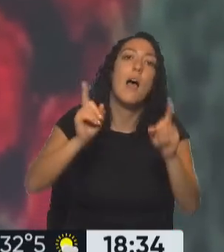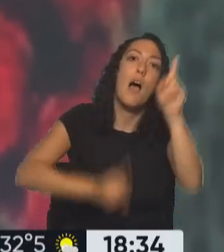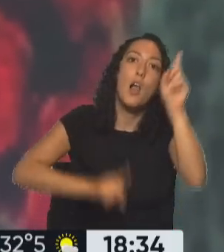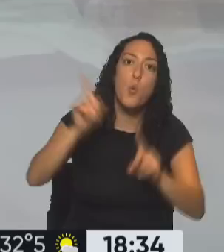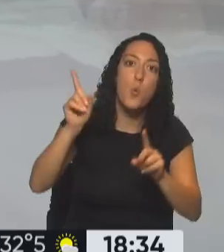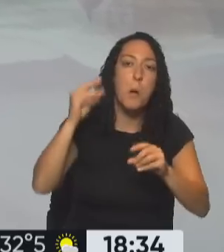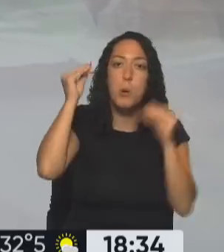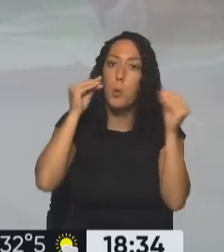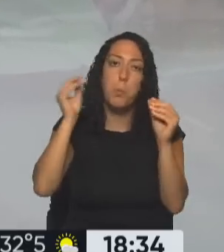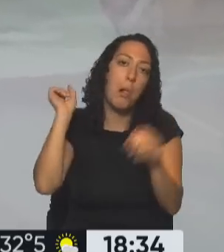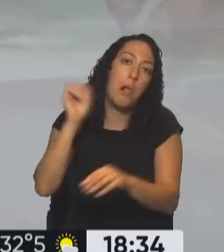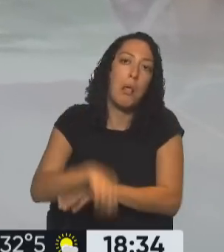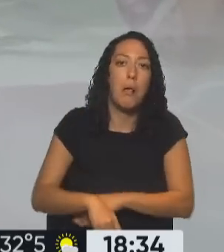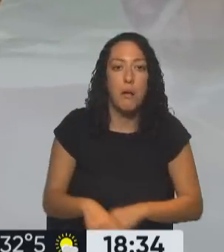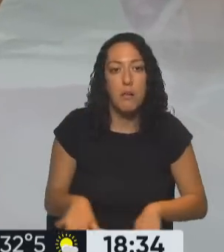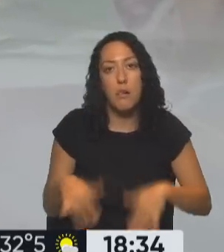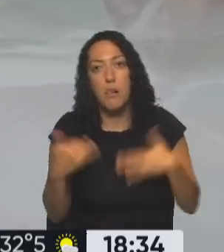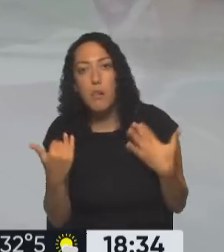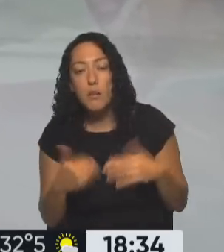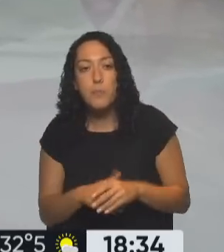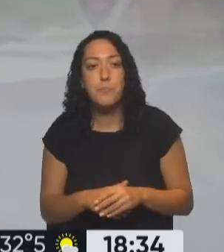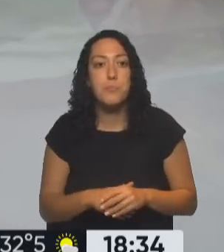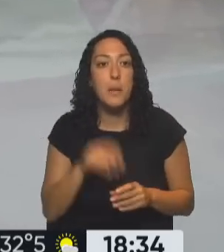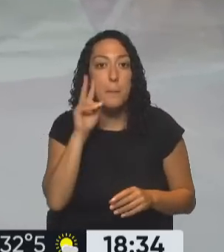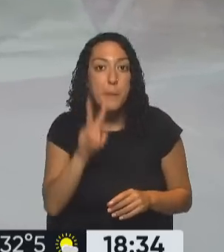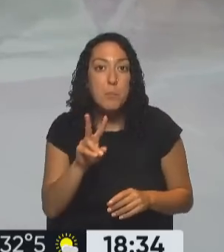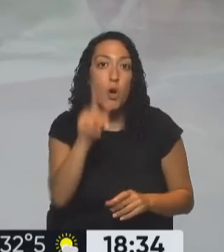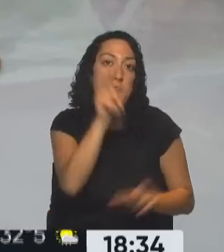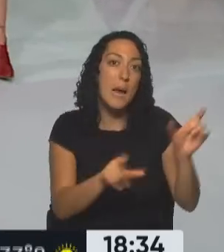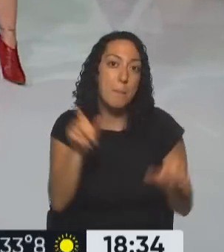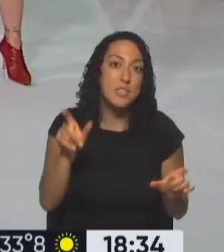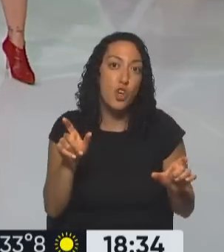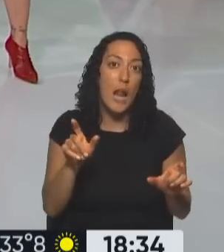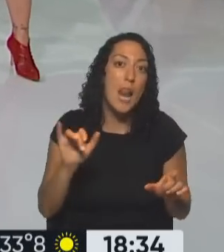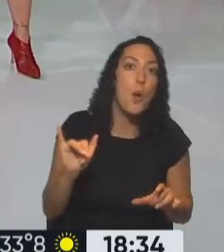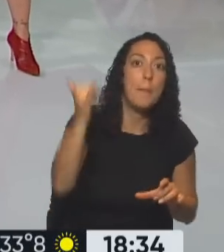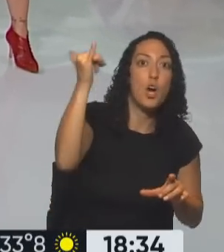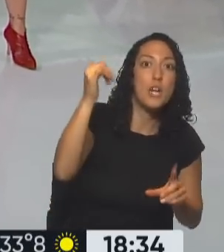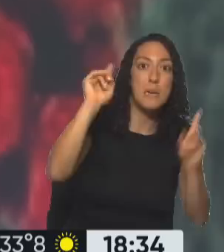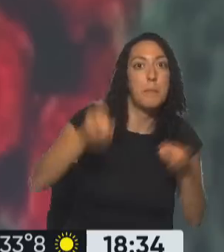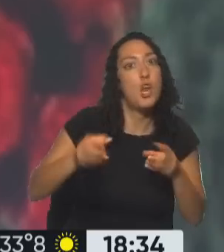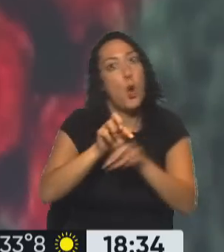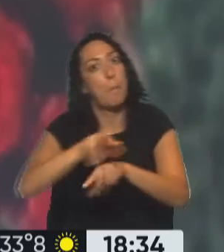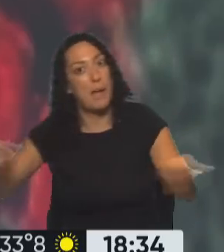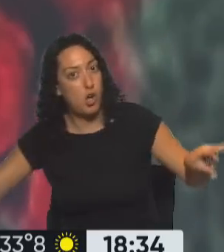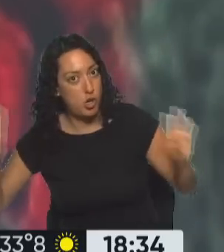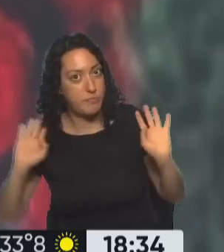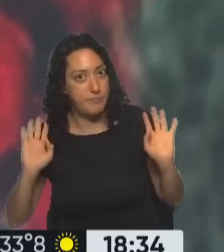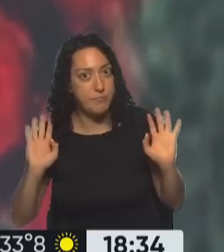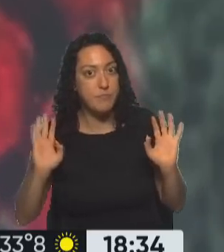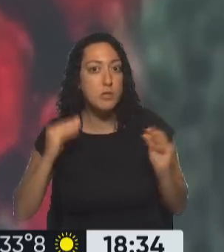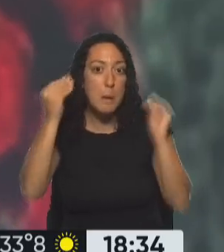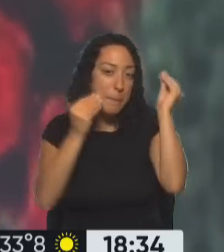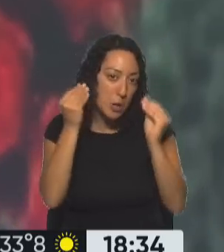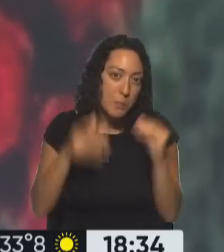que no se preocupaban. Creo que vimos también lo mejor, sí, y lo peor de algunas personas. Sí. Realmente fue preocupante.